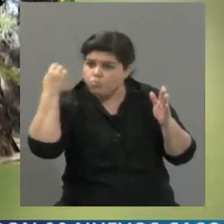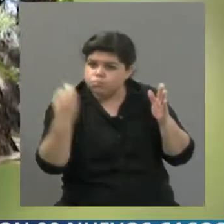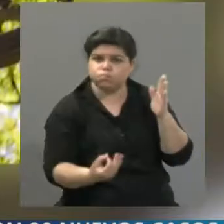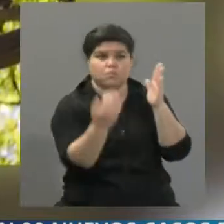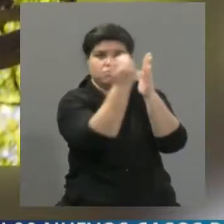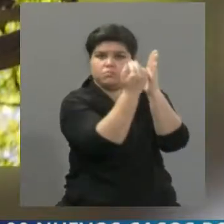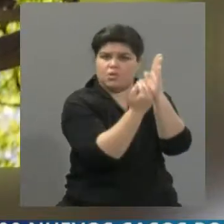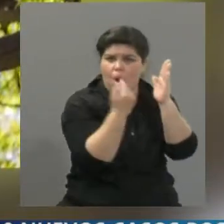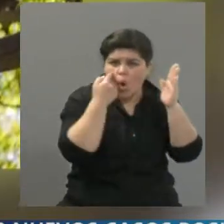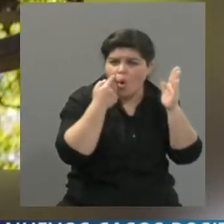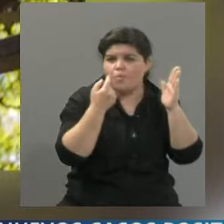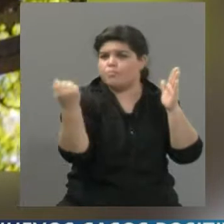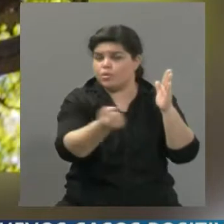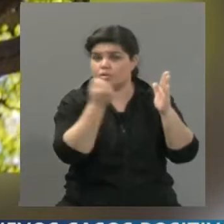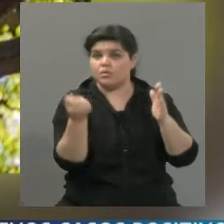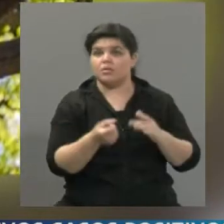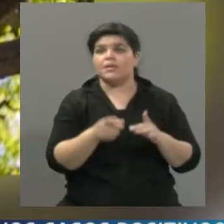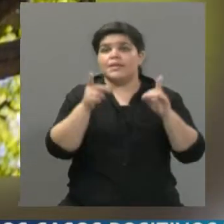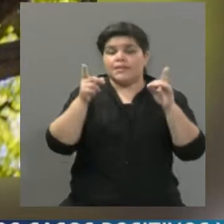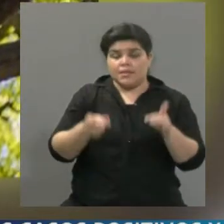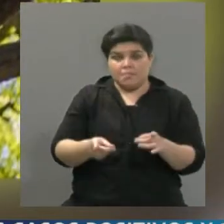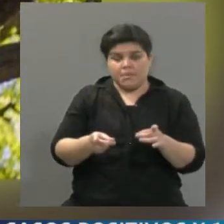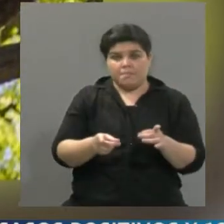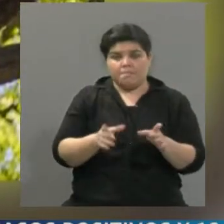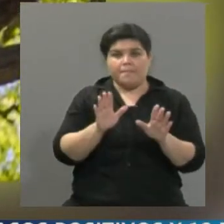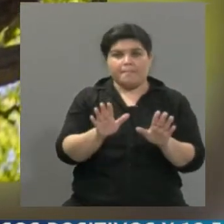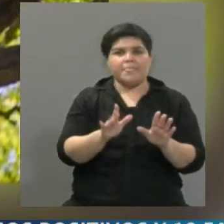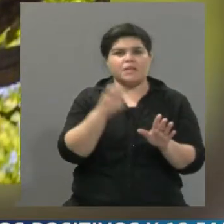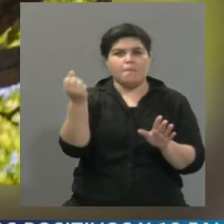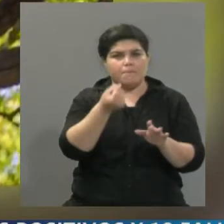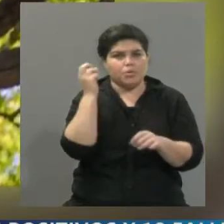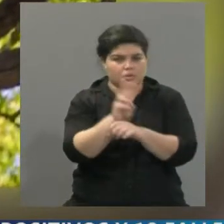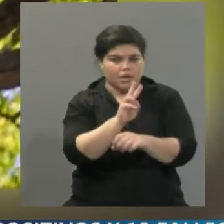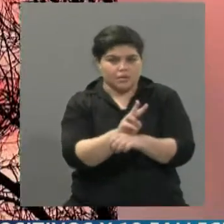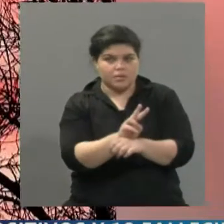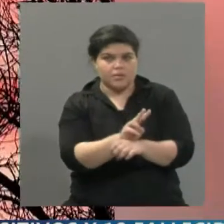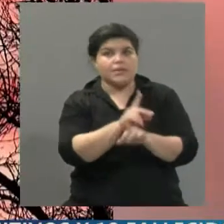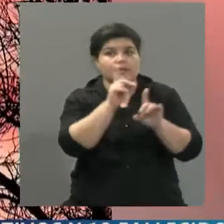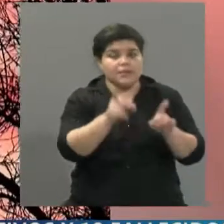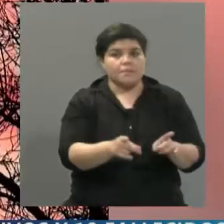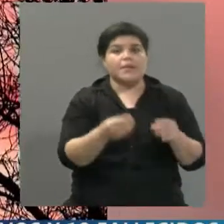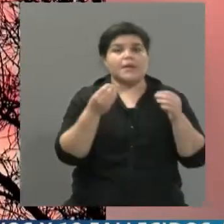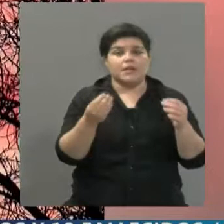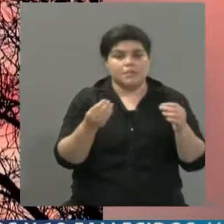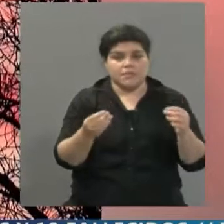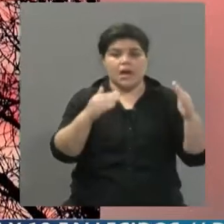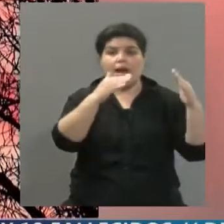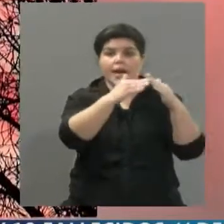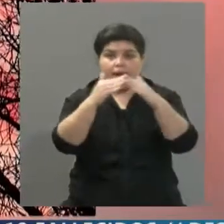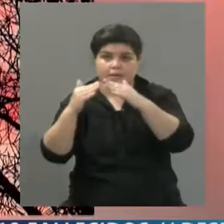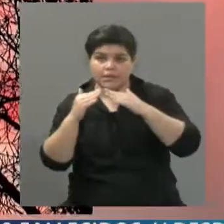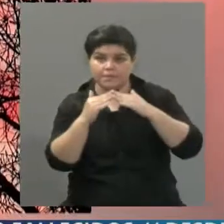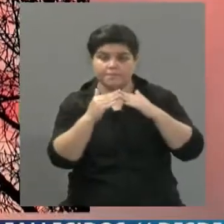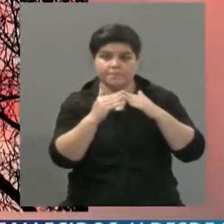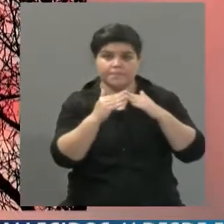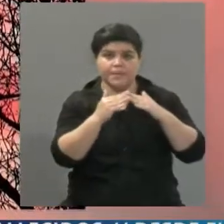arbolado, existe el concepto que se llama canopia continua. De los municipios el objetivo es tener árboles con canopia